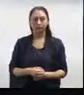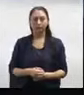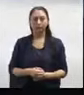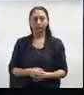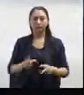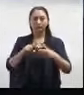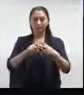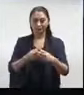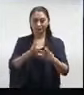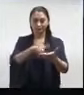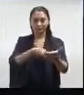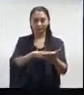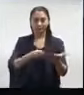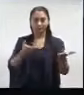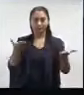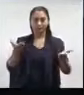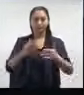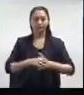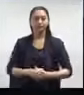Se abre a votación.